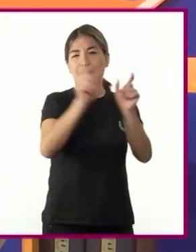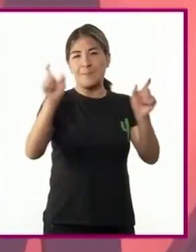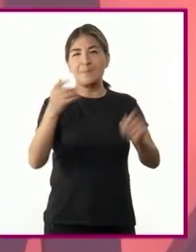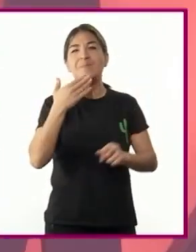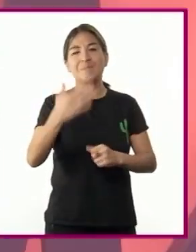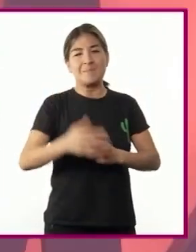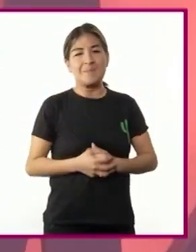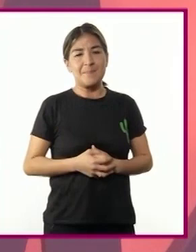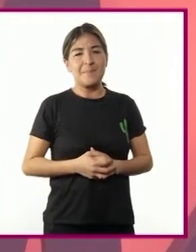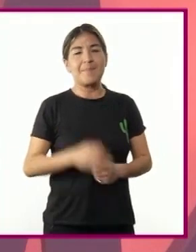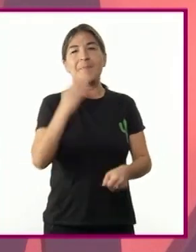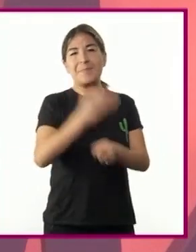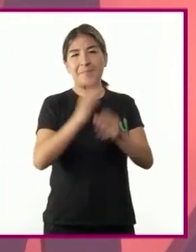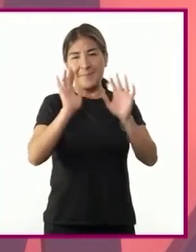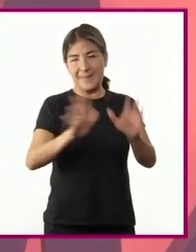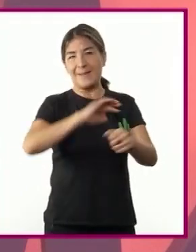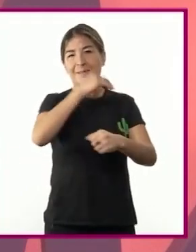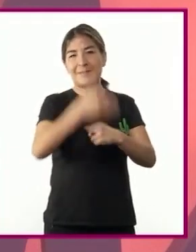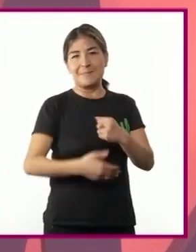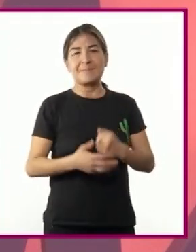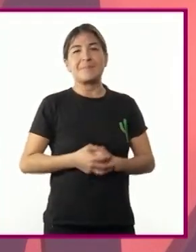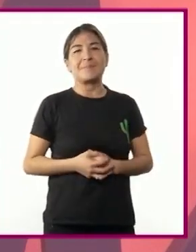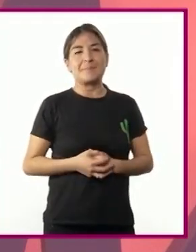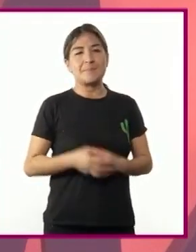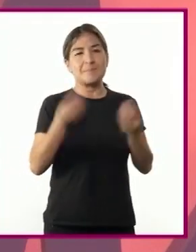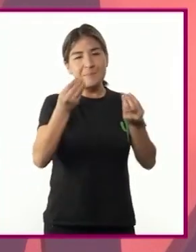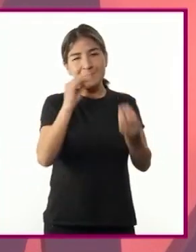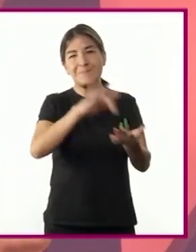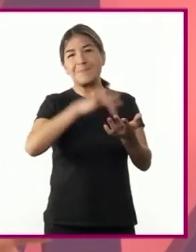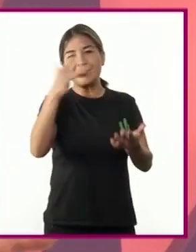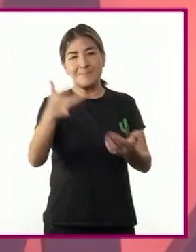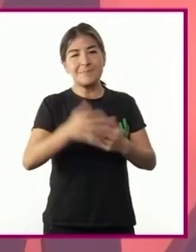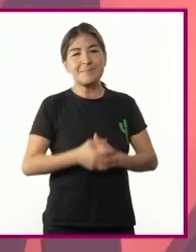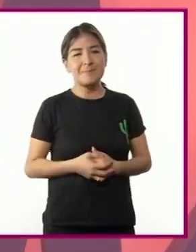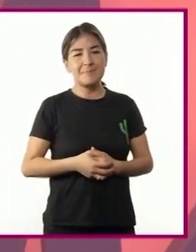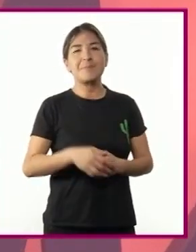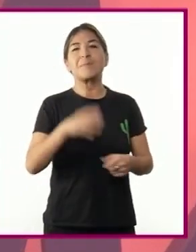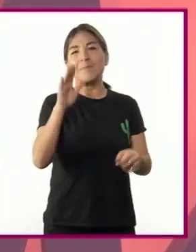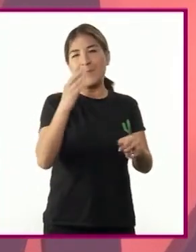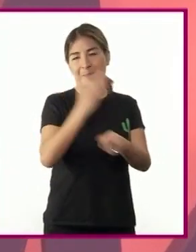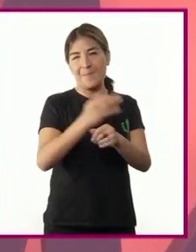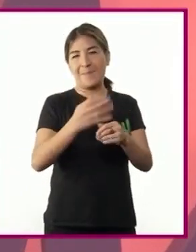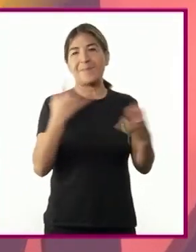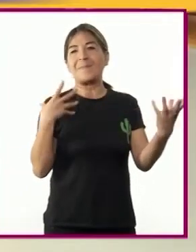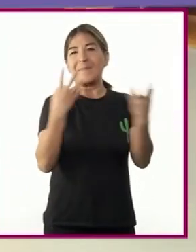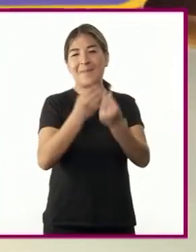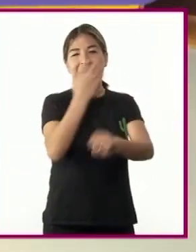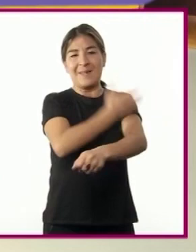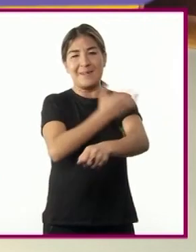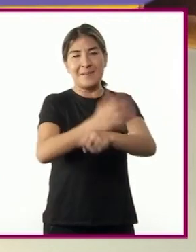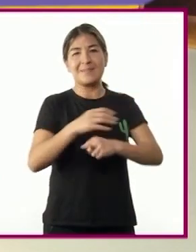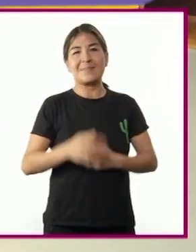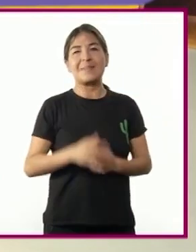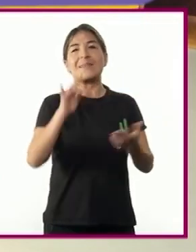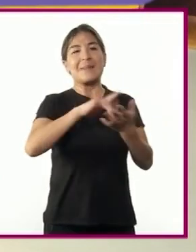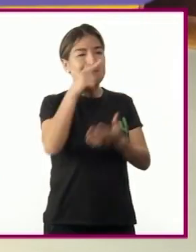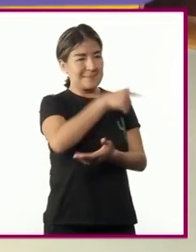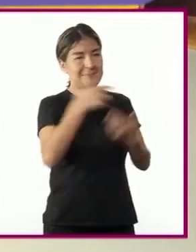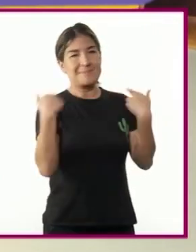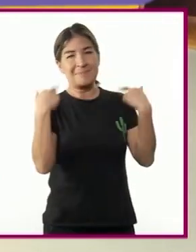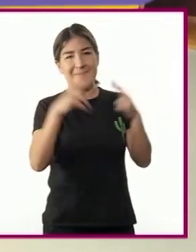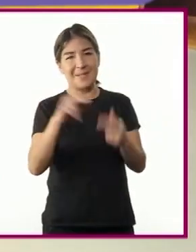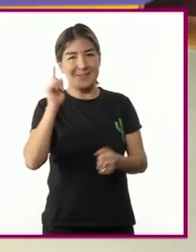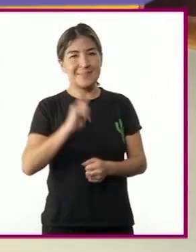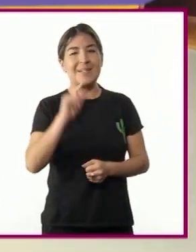bien, hemos terminado. Muchas gracias por acompañarnos. Agradezco a la maestra